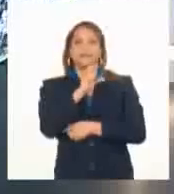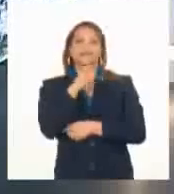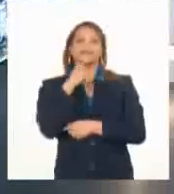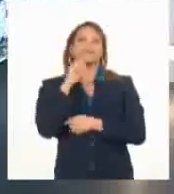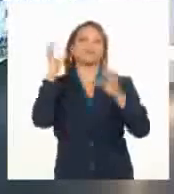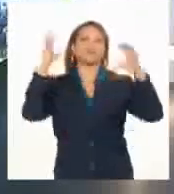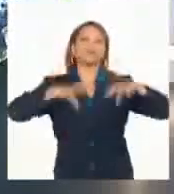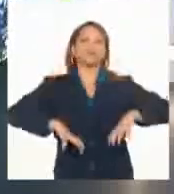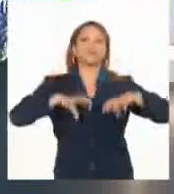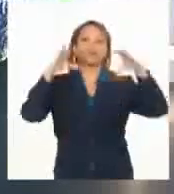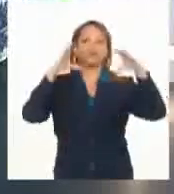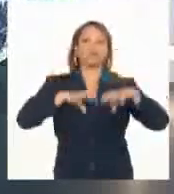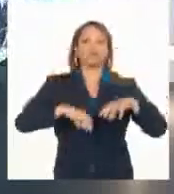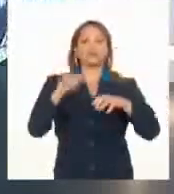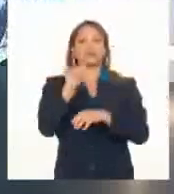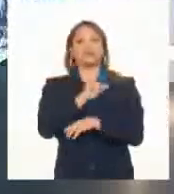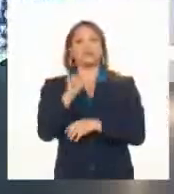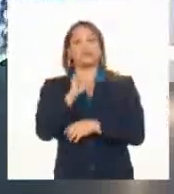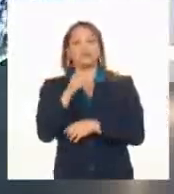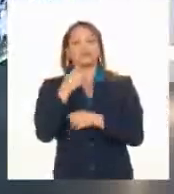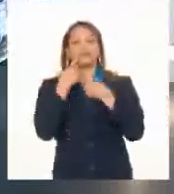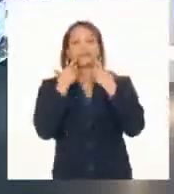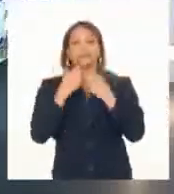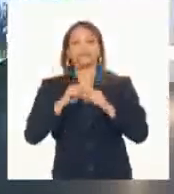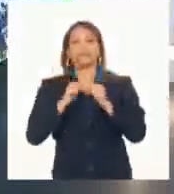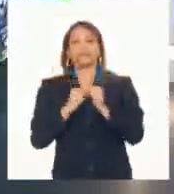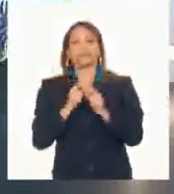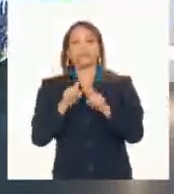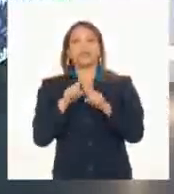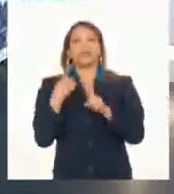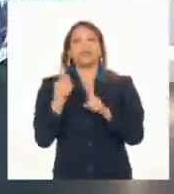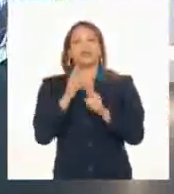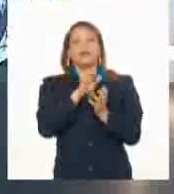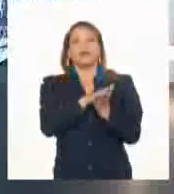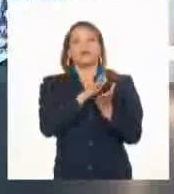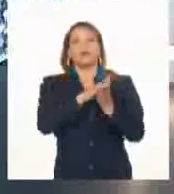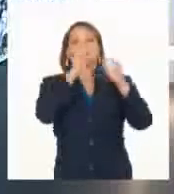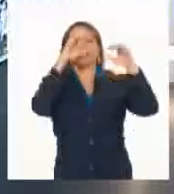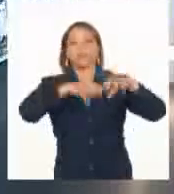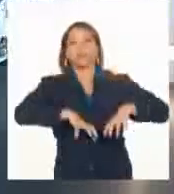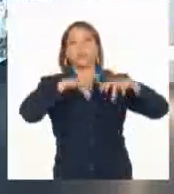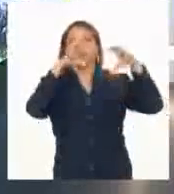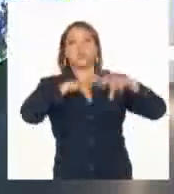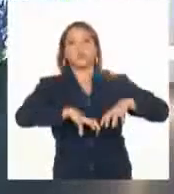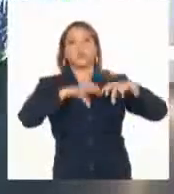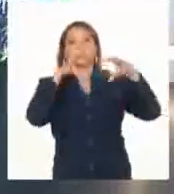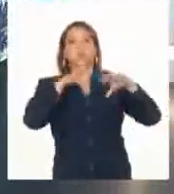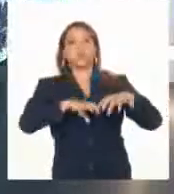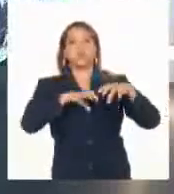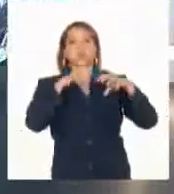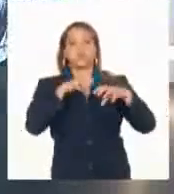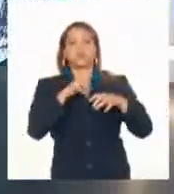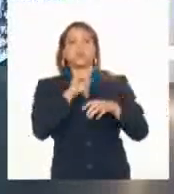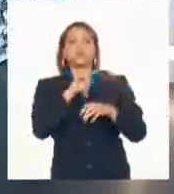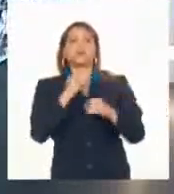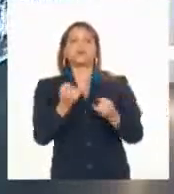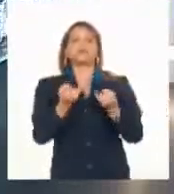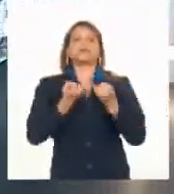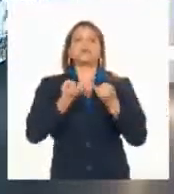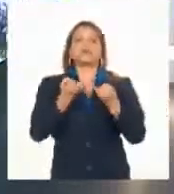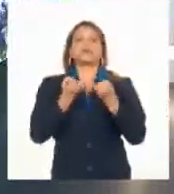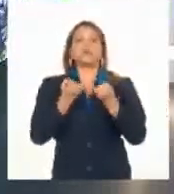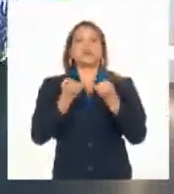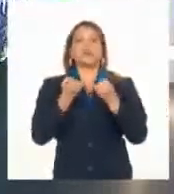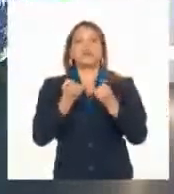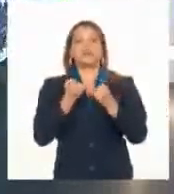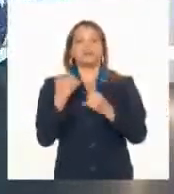hoy y que ha llegado a ser significativa. Tenemos un acumulado intenso, se ha recibido según los reportes de las